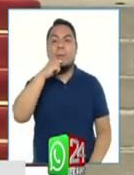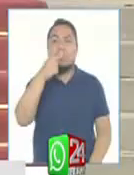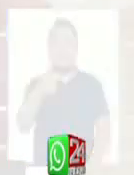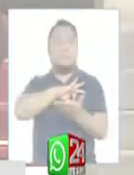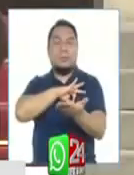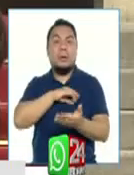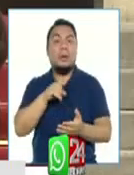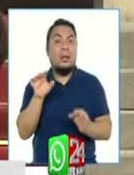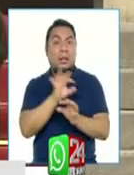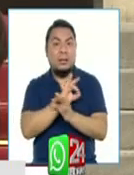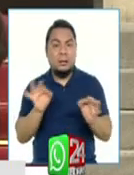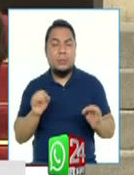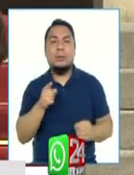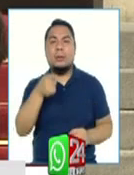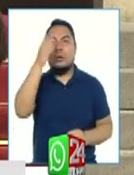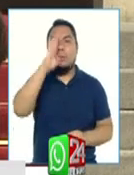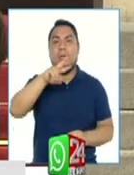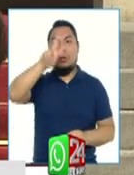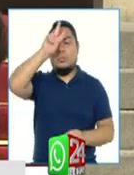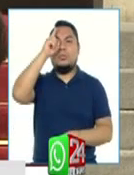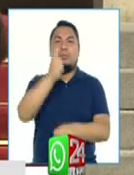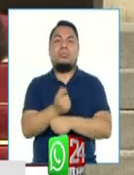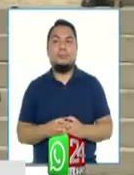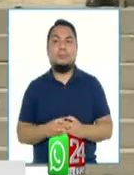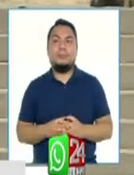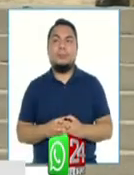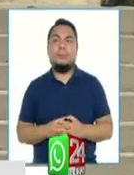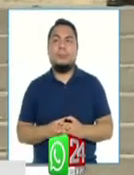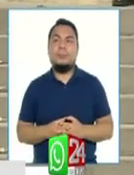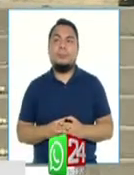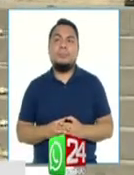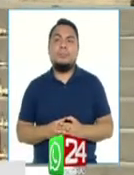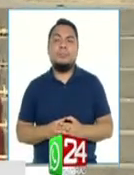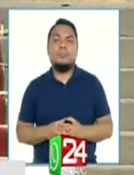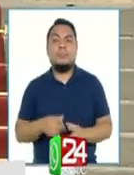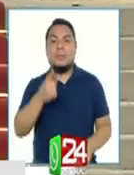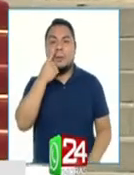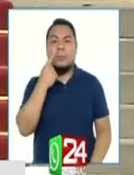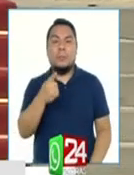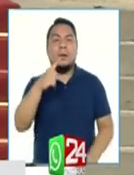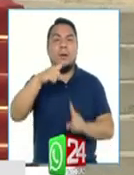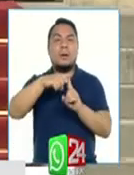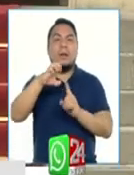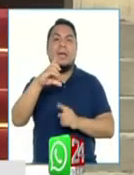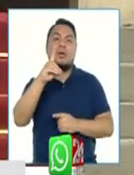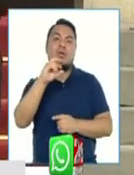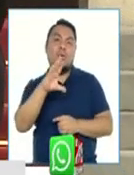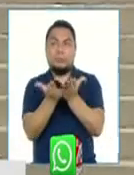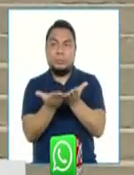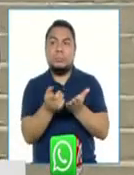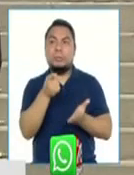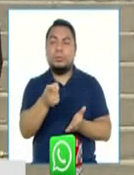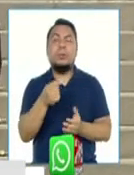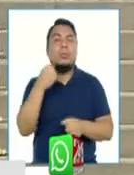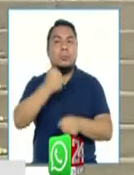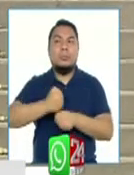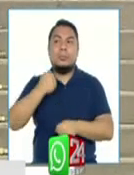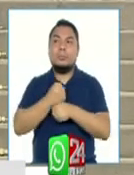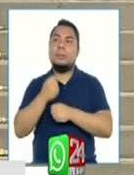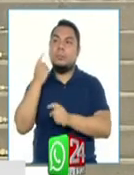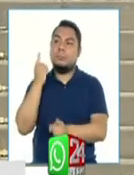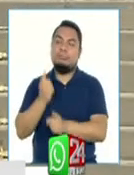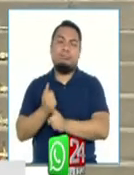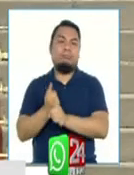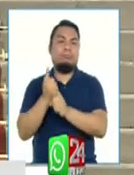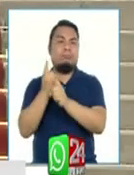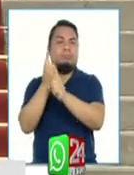Rojas, en Cultura, María del Carmen de Reparaz, en Desarrollo e Inclusión Social, Federico Tom, y en Relaciones